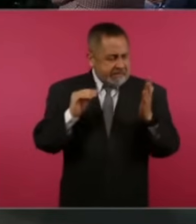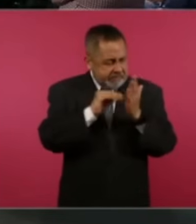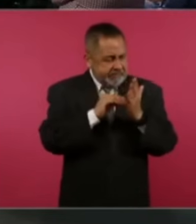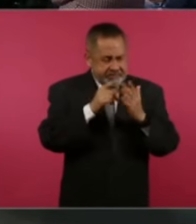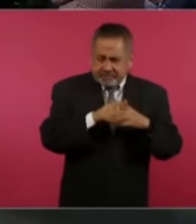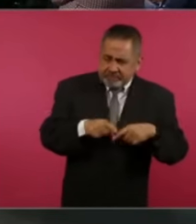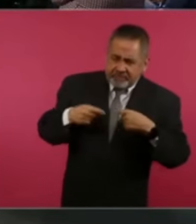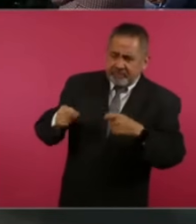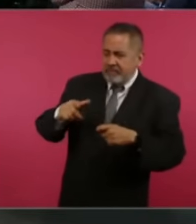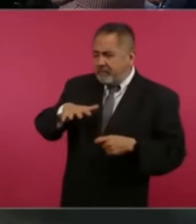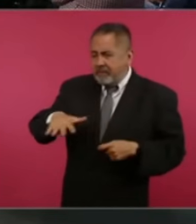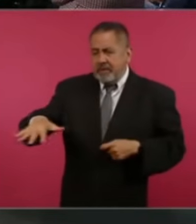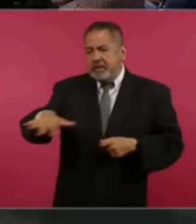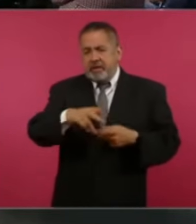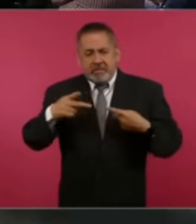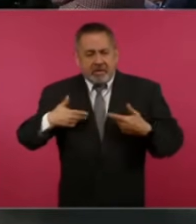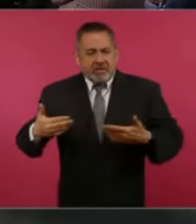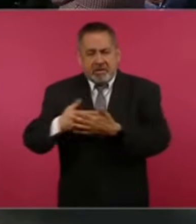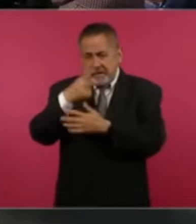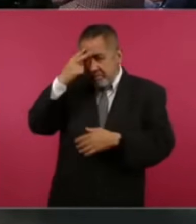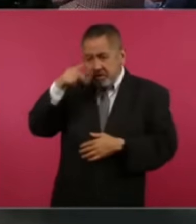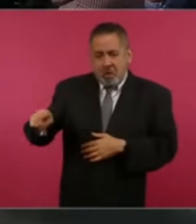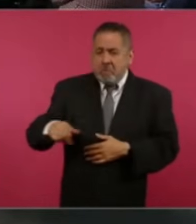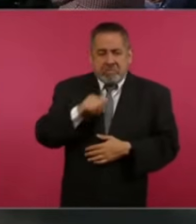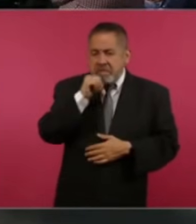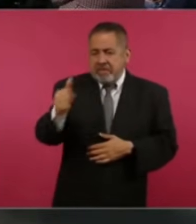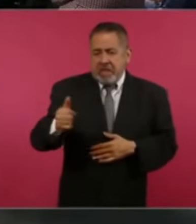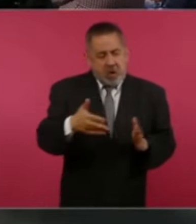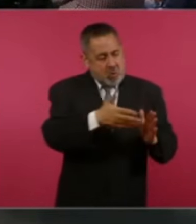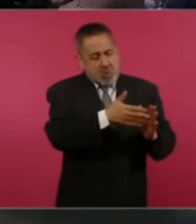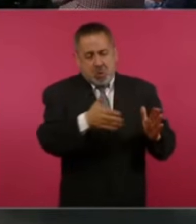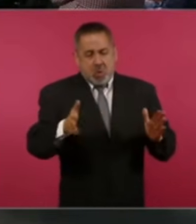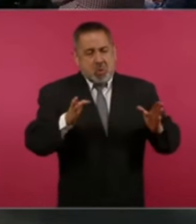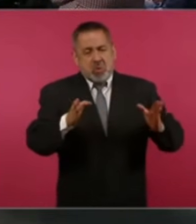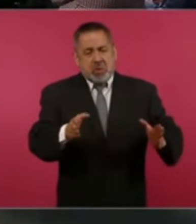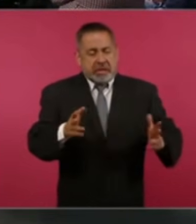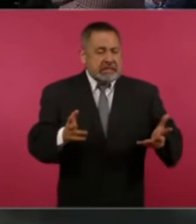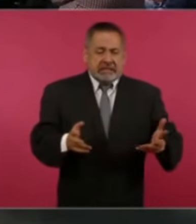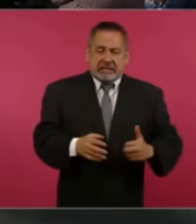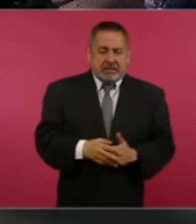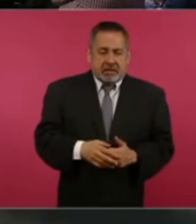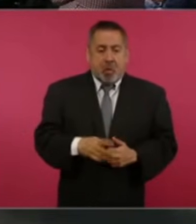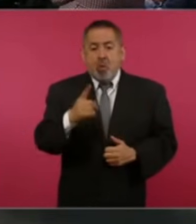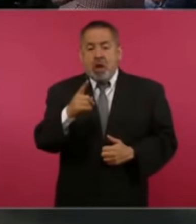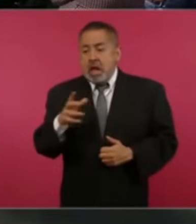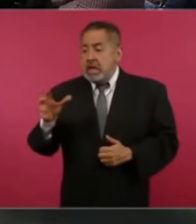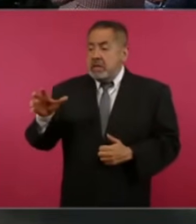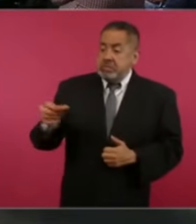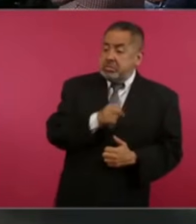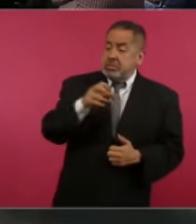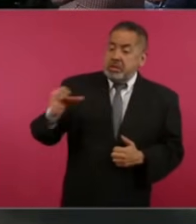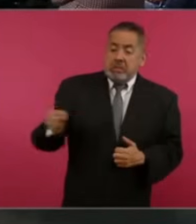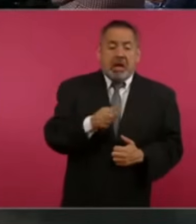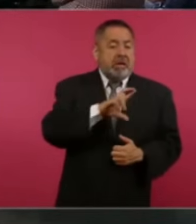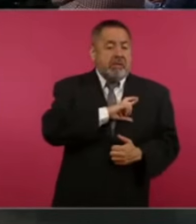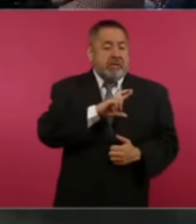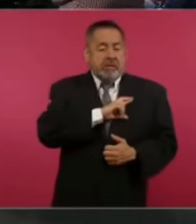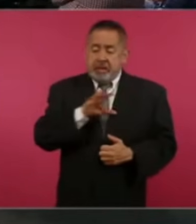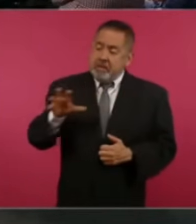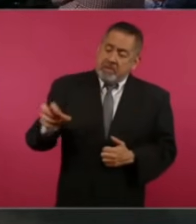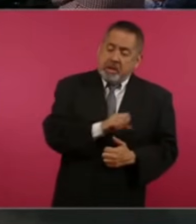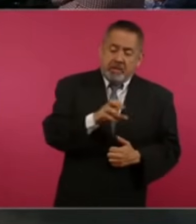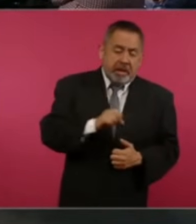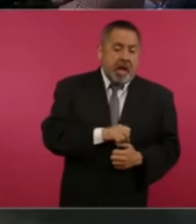de el pueblo, los trabajadores. Sí, la privatización